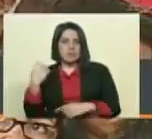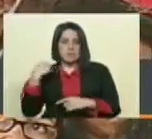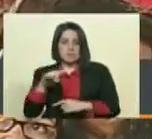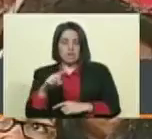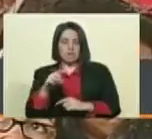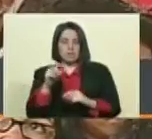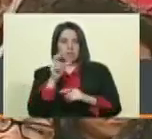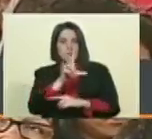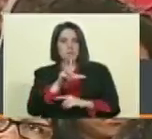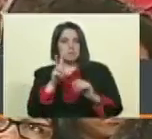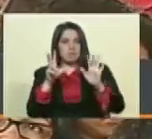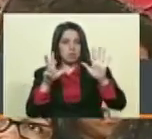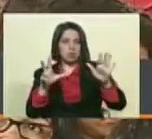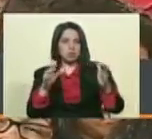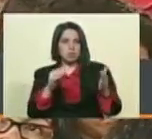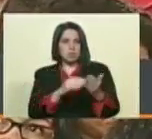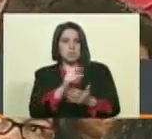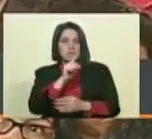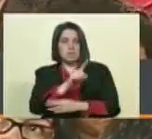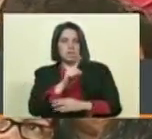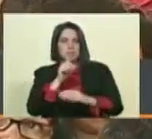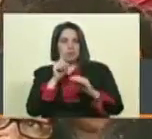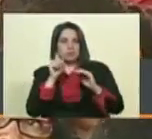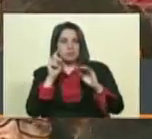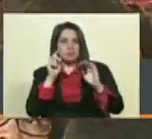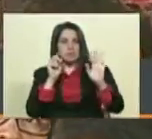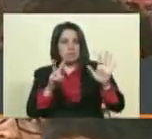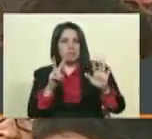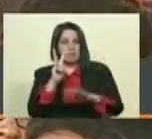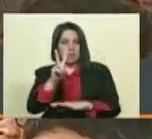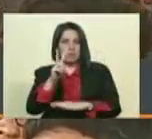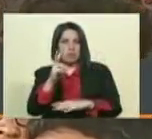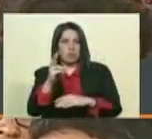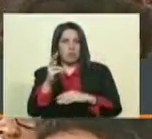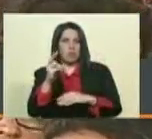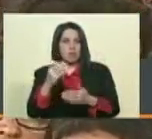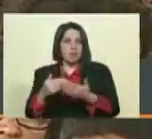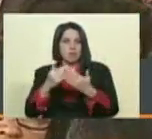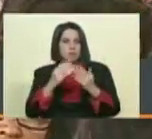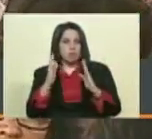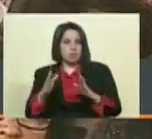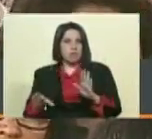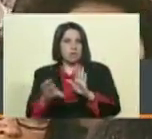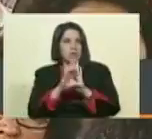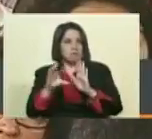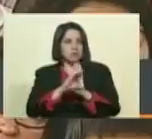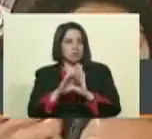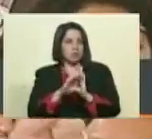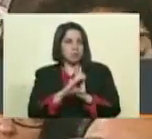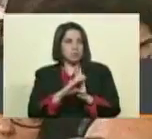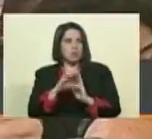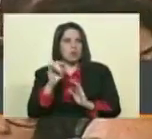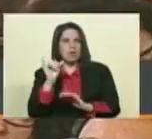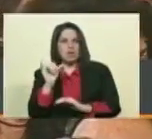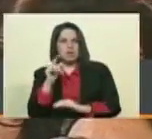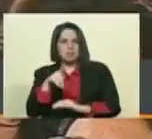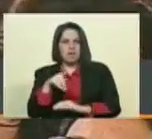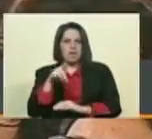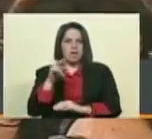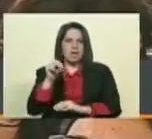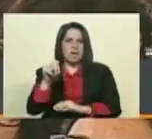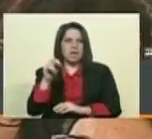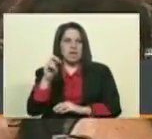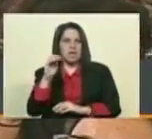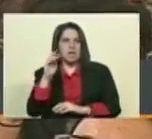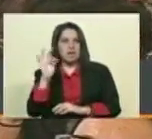38.172 estudiantes a nivel nacional realizando cursos en diferentes niveles y PNF, TCU, licenciado